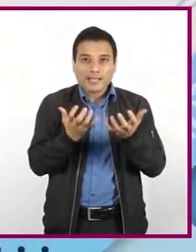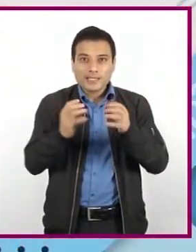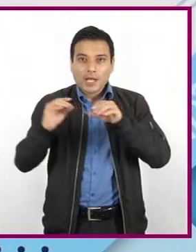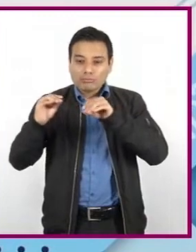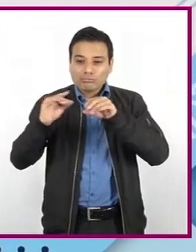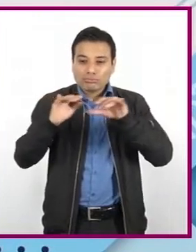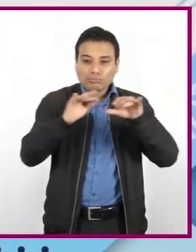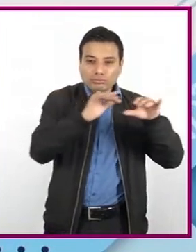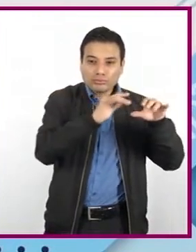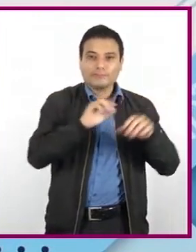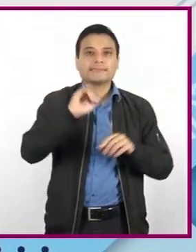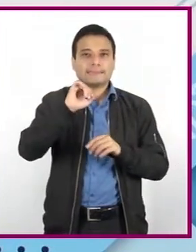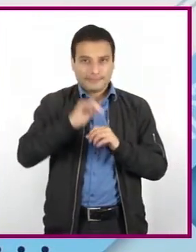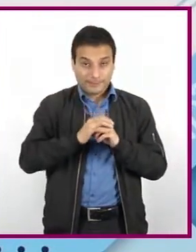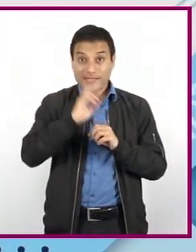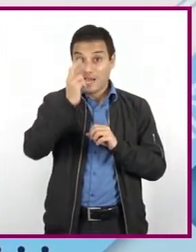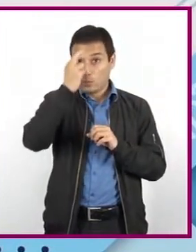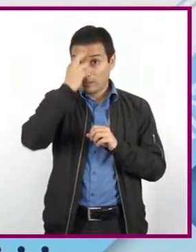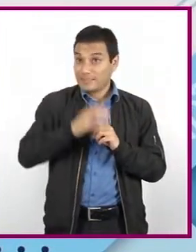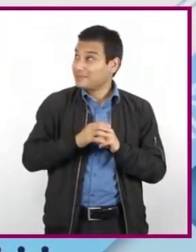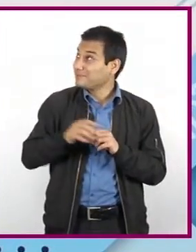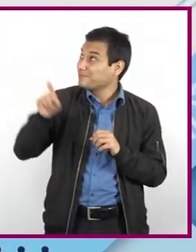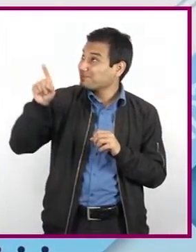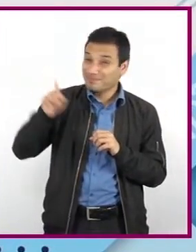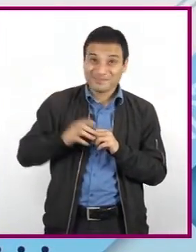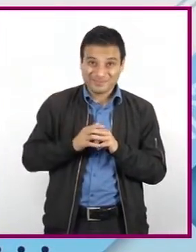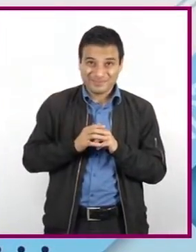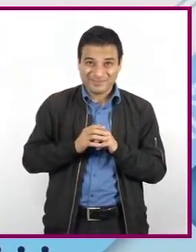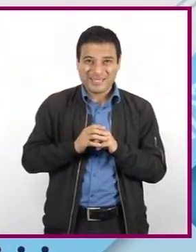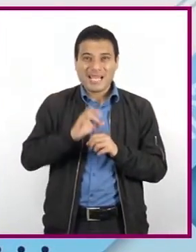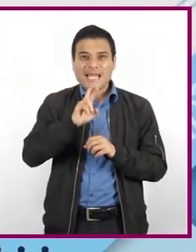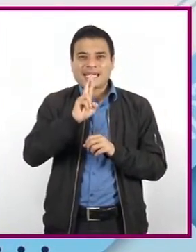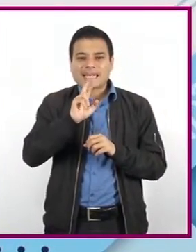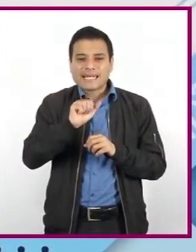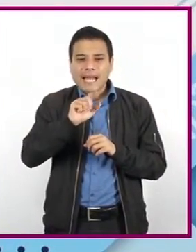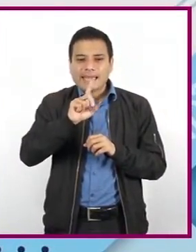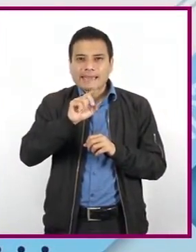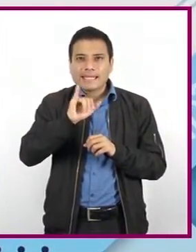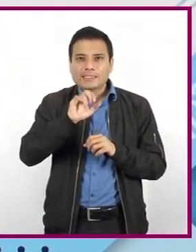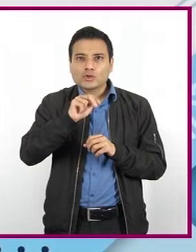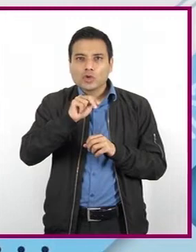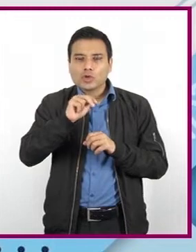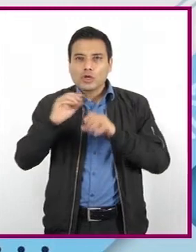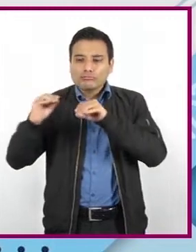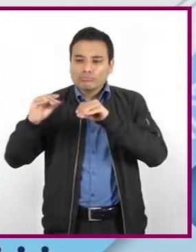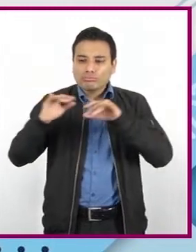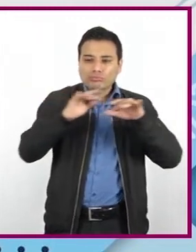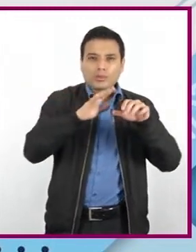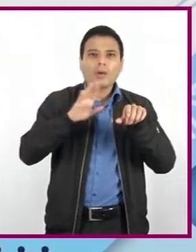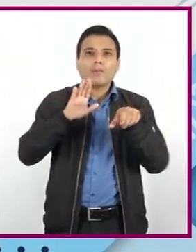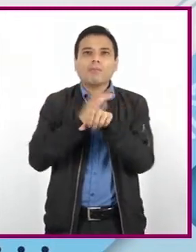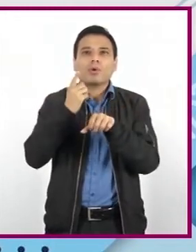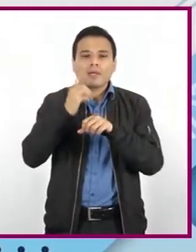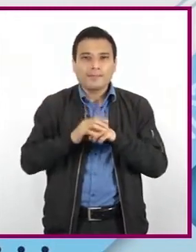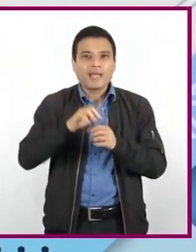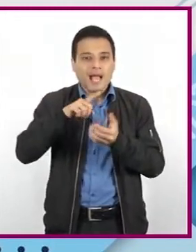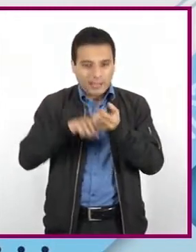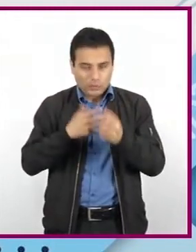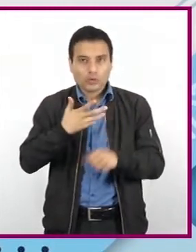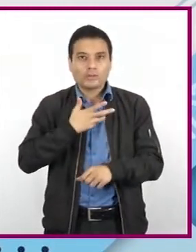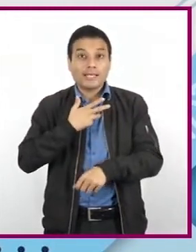las ondas electromagnéticas son perturbaciones generadas por la variación de campos eléctricos y